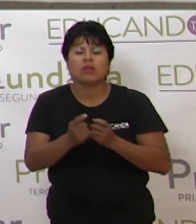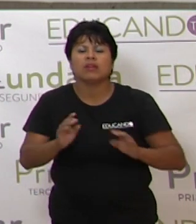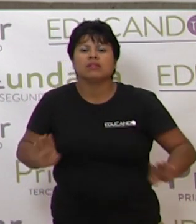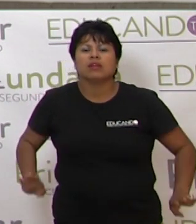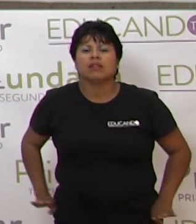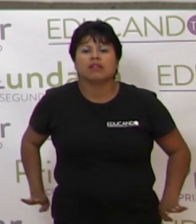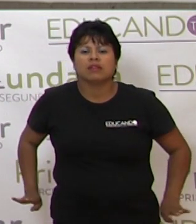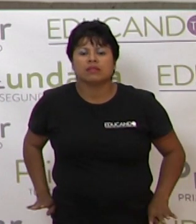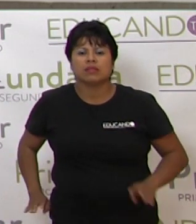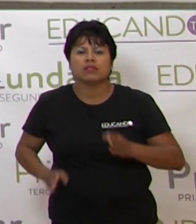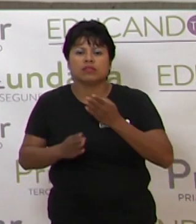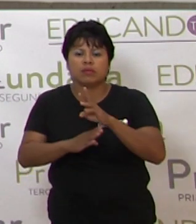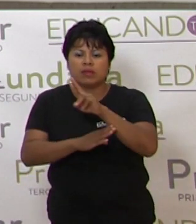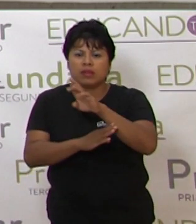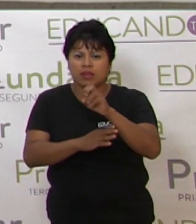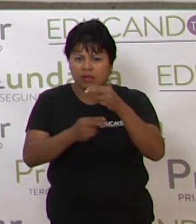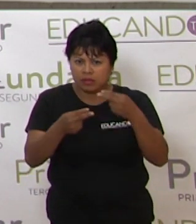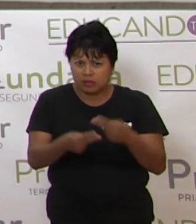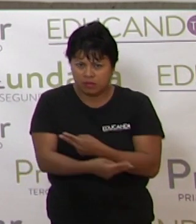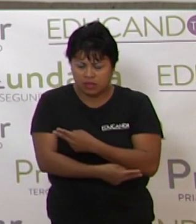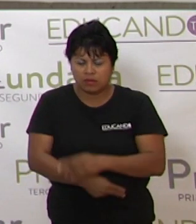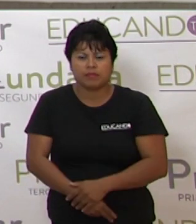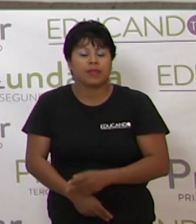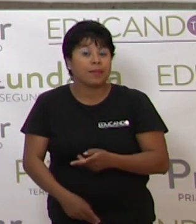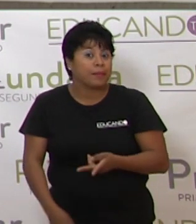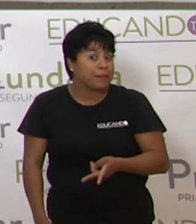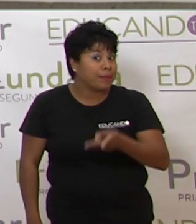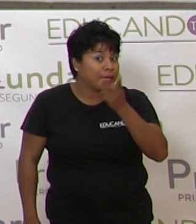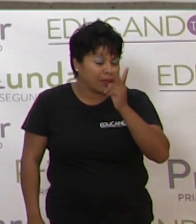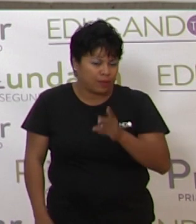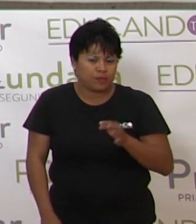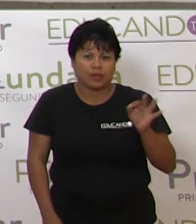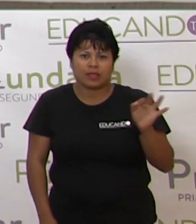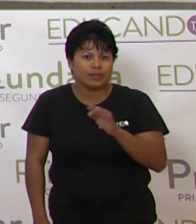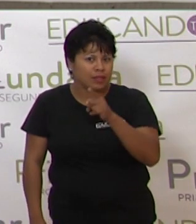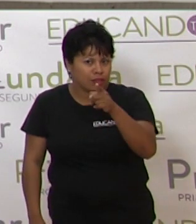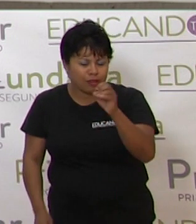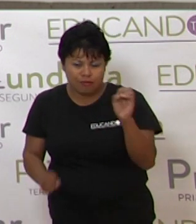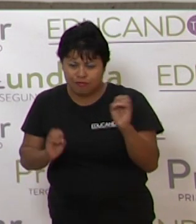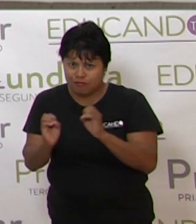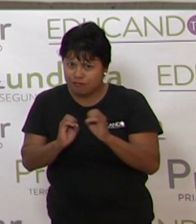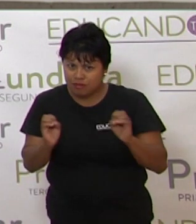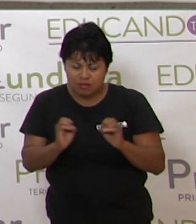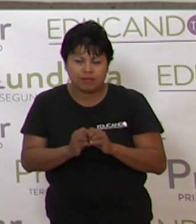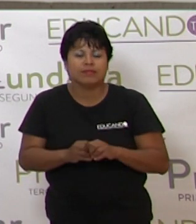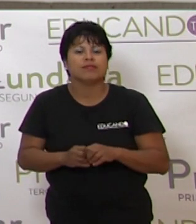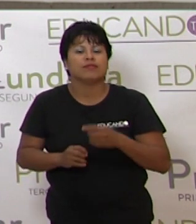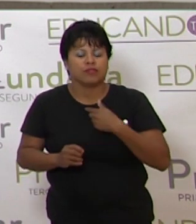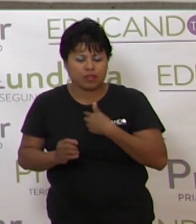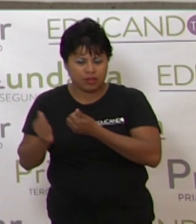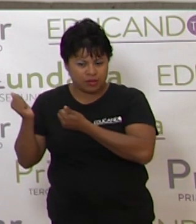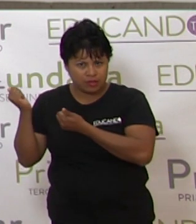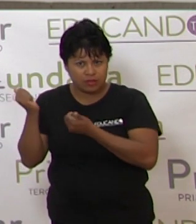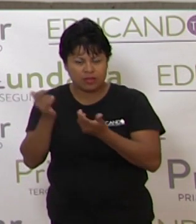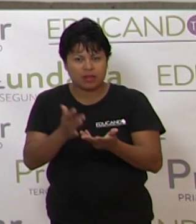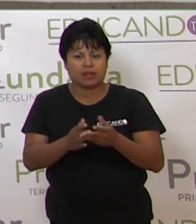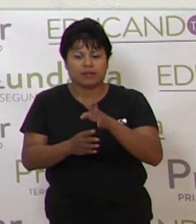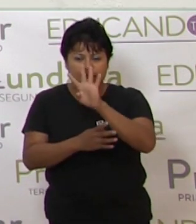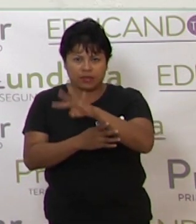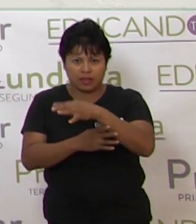características del Renacimiento. Pero por si no lo han hecho, les traje una